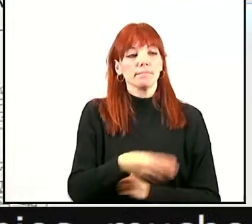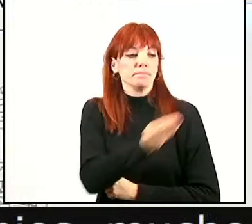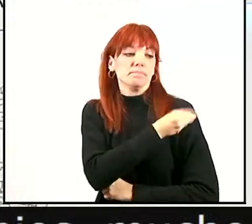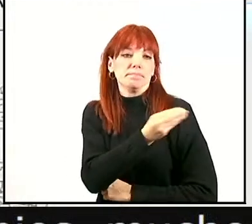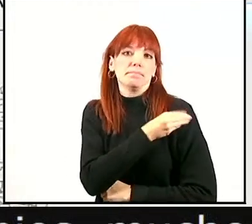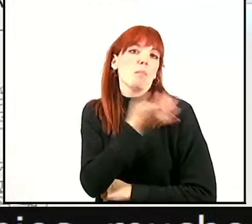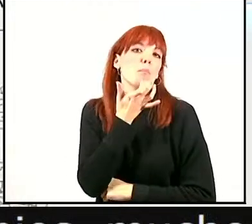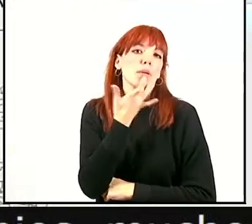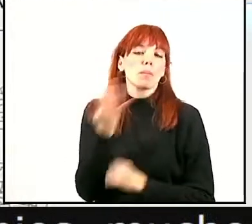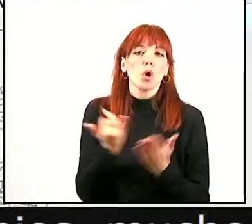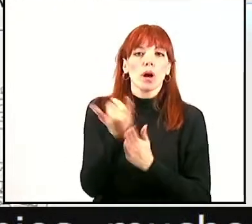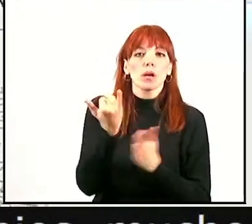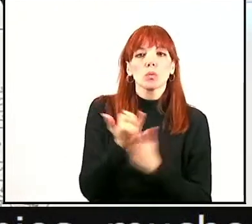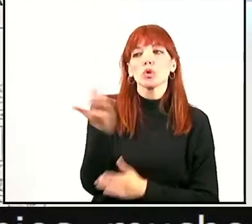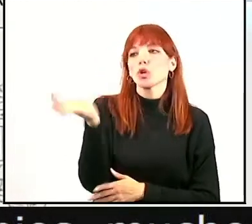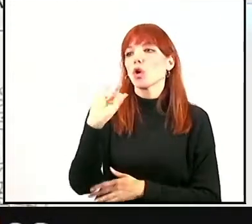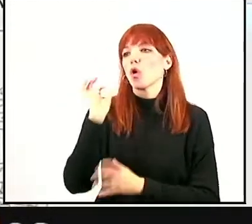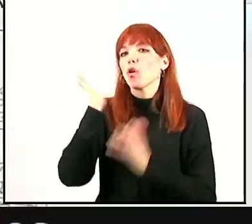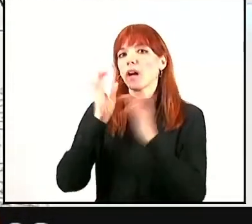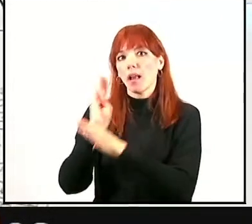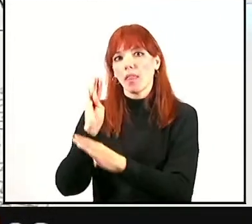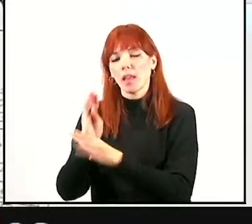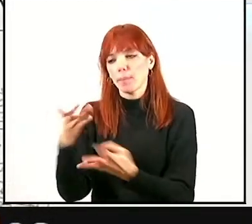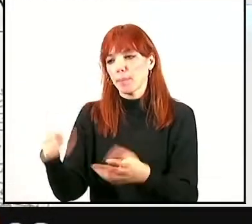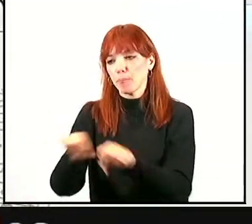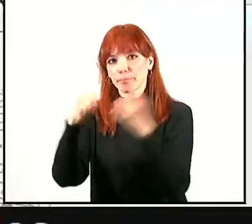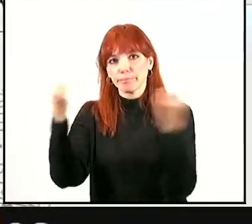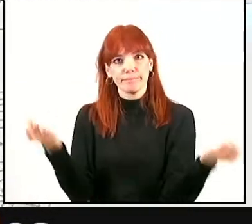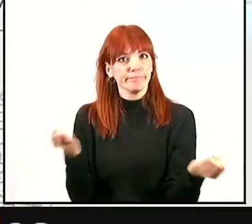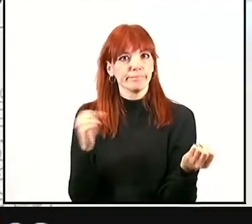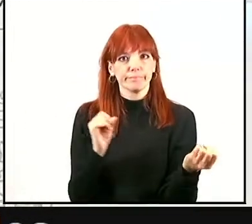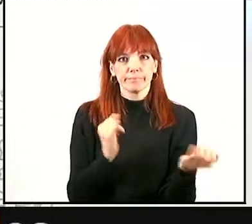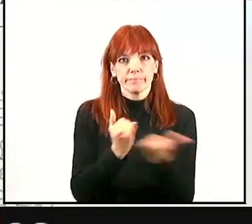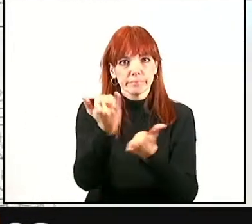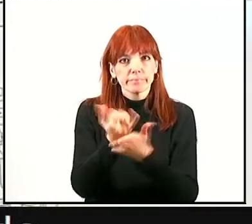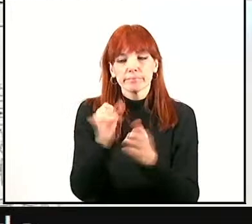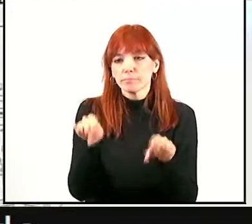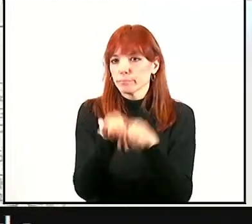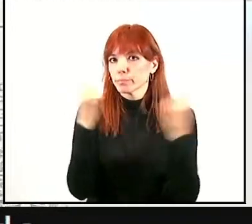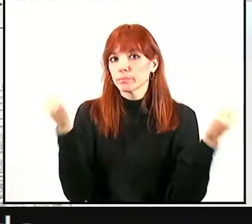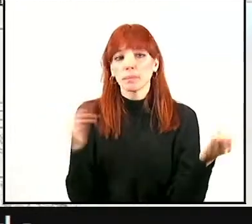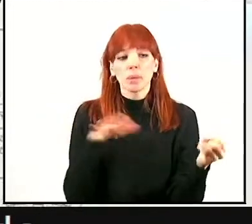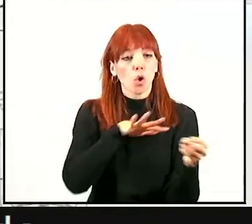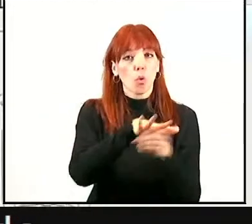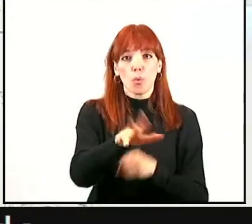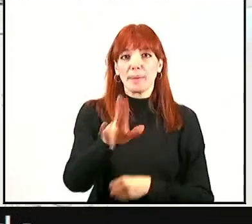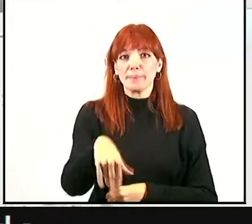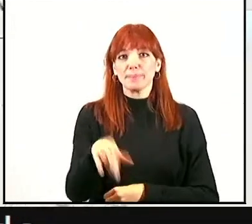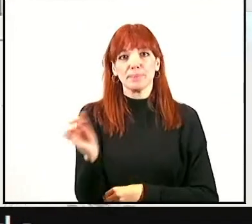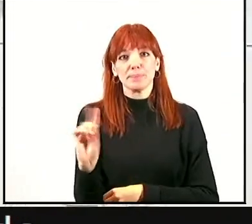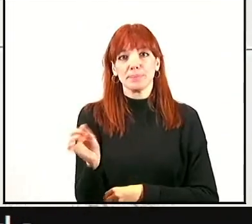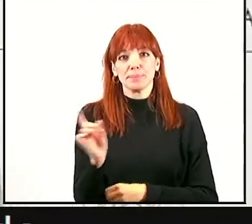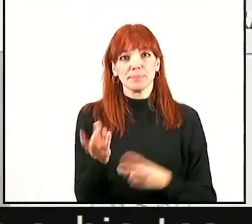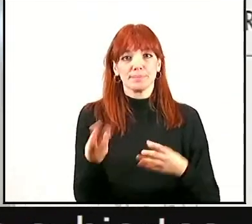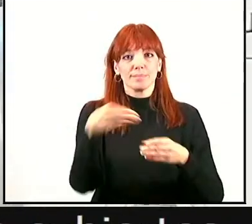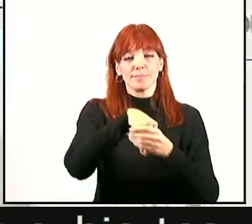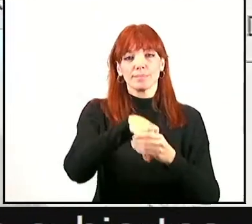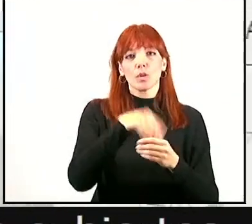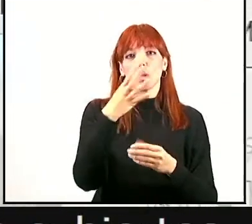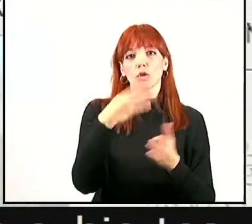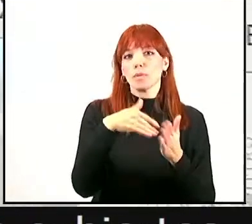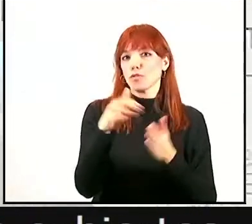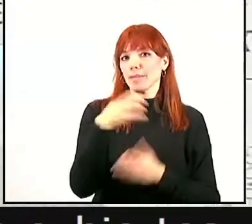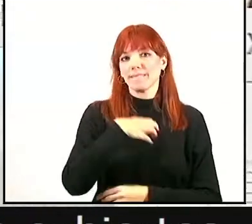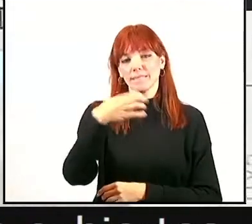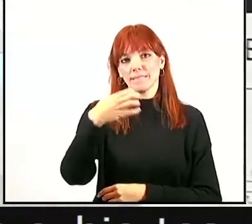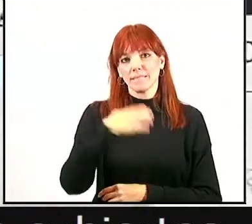los agricultores, los ganaderos, que había habido desperfectos en sus cultivos que no estaban cubiertos con estos primeros 4 millones de euros. Nos